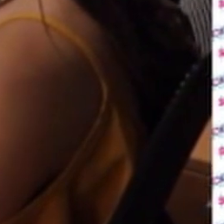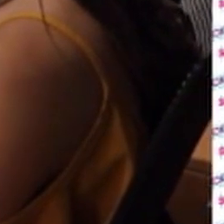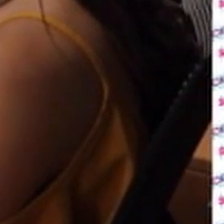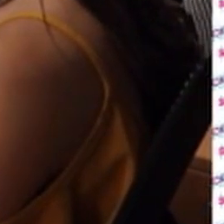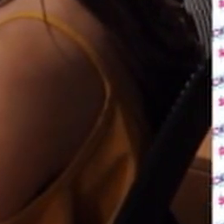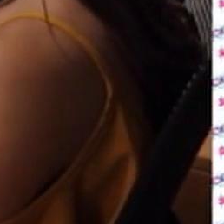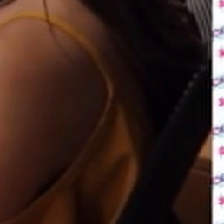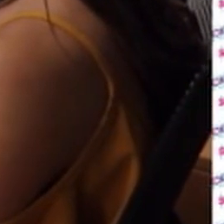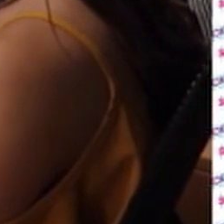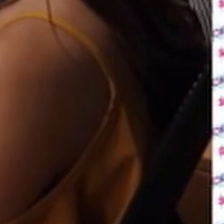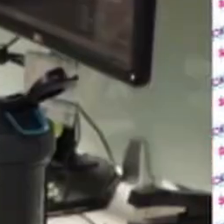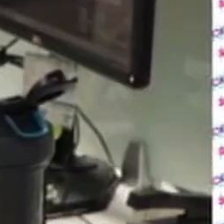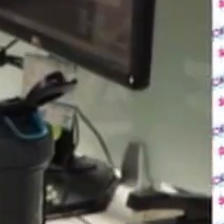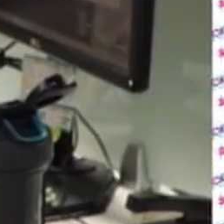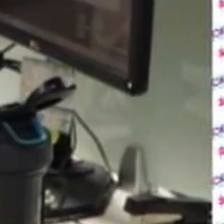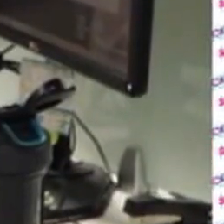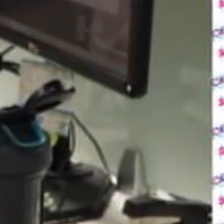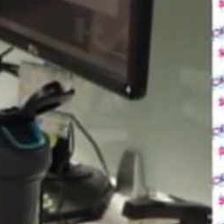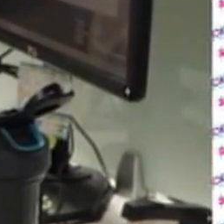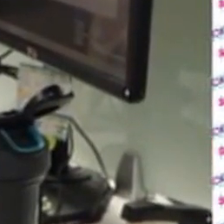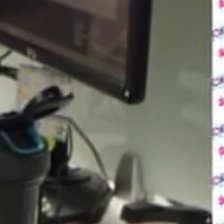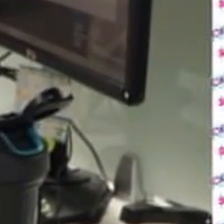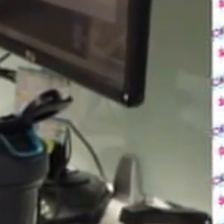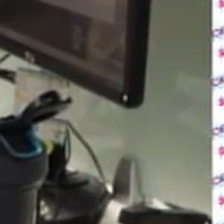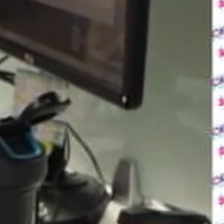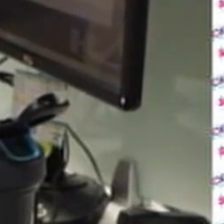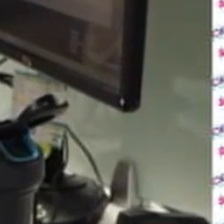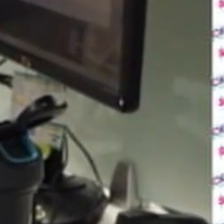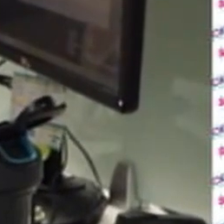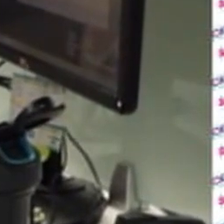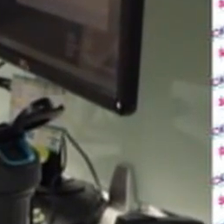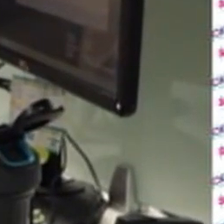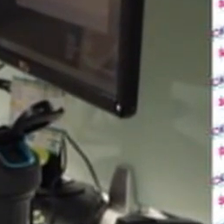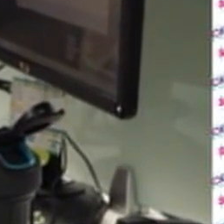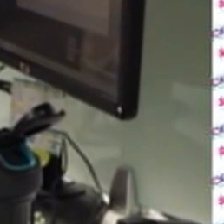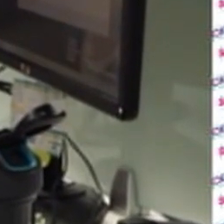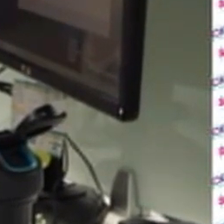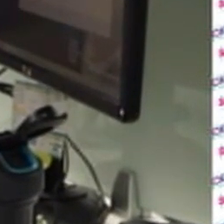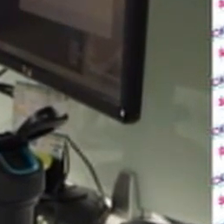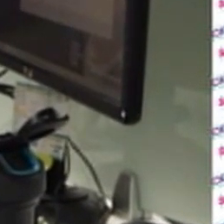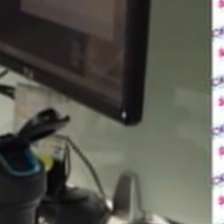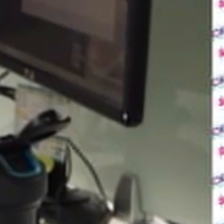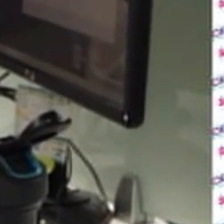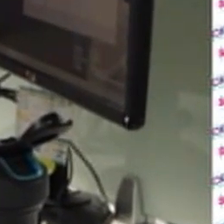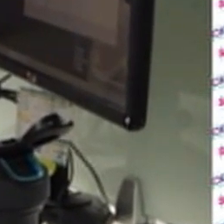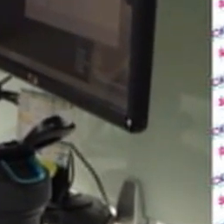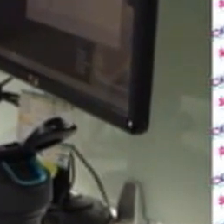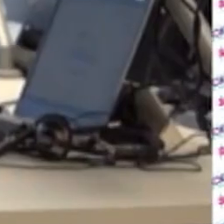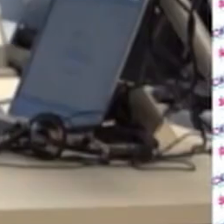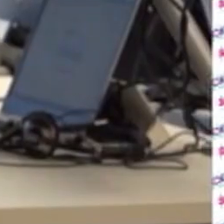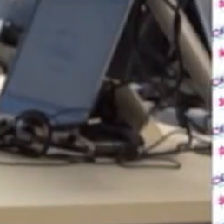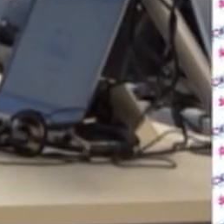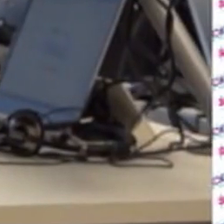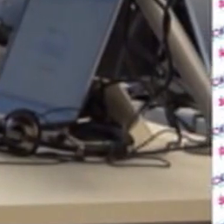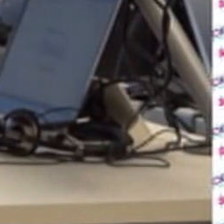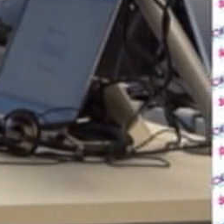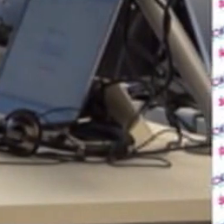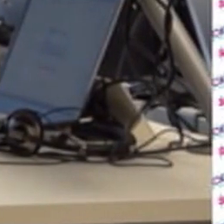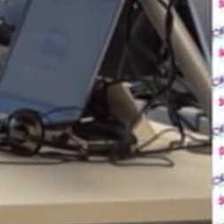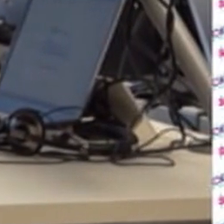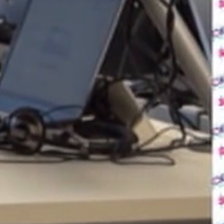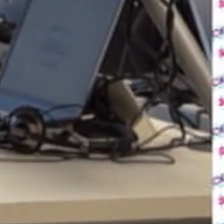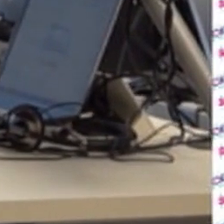El programa ofrece la posibilidad de acceder a cientos de cursos, tanto en español como inglés, sin costo alguno, lo cual les